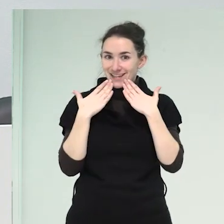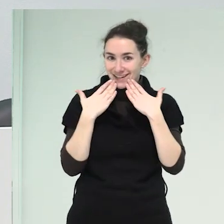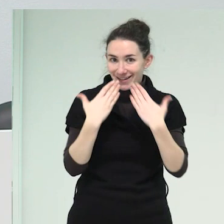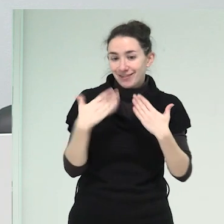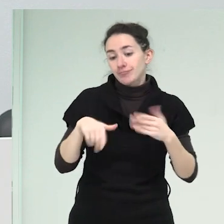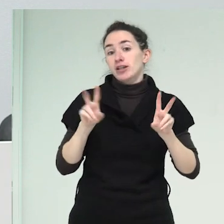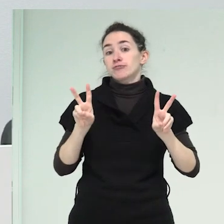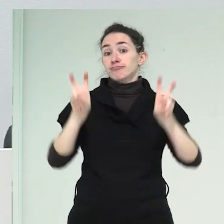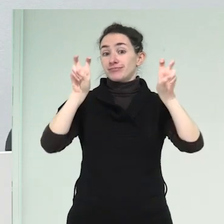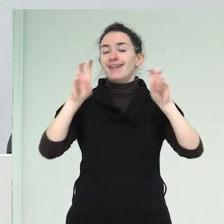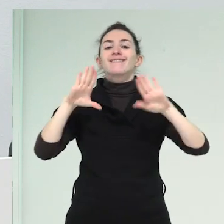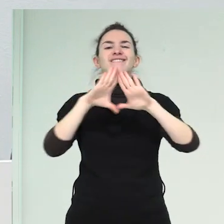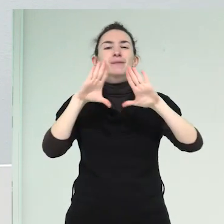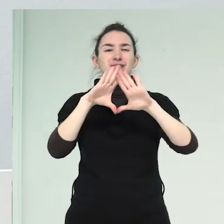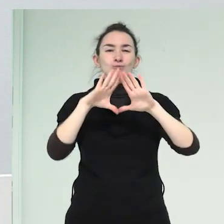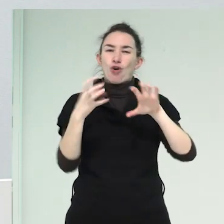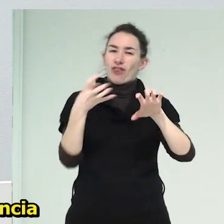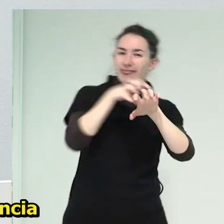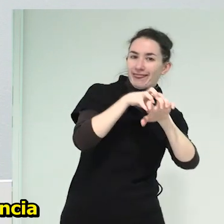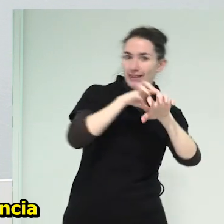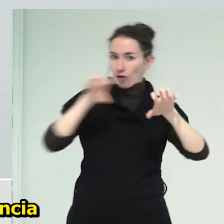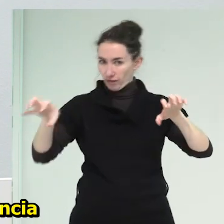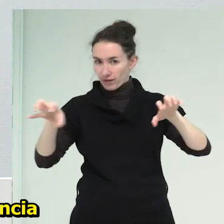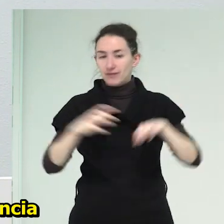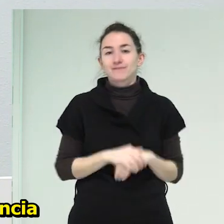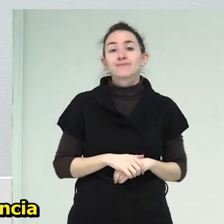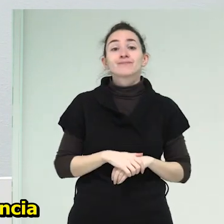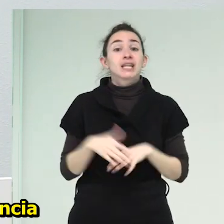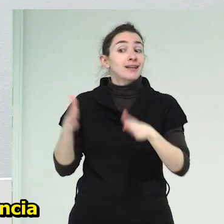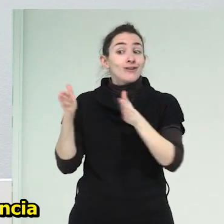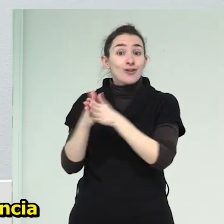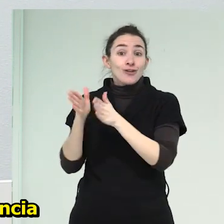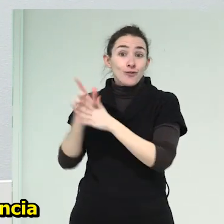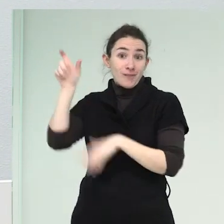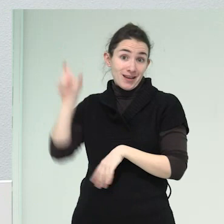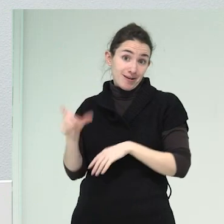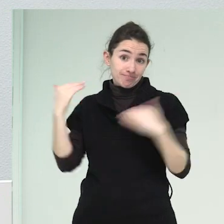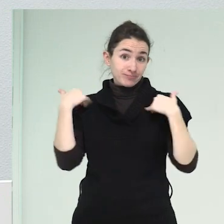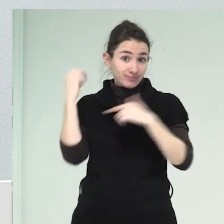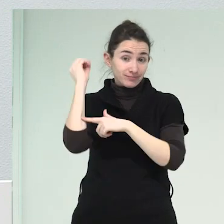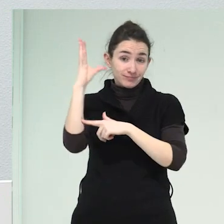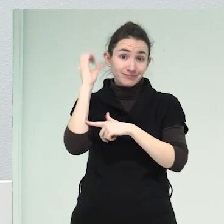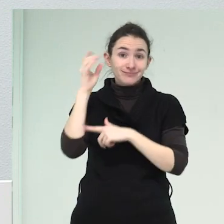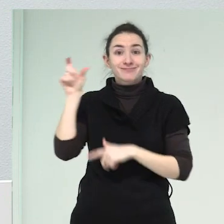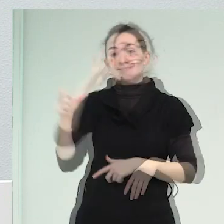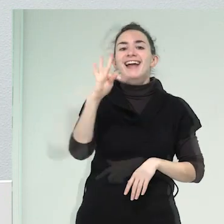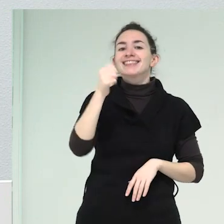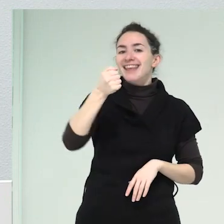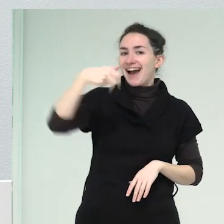A Descolonizar el Feminismo. La compañera que viene a dar la ponencia es